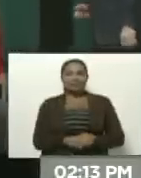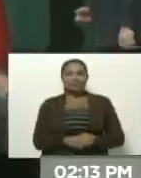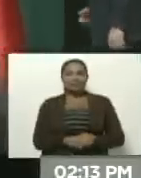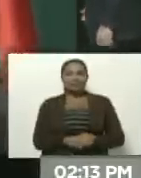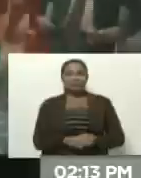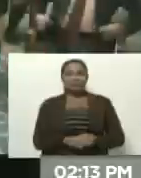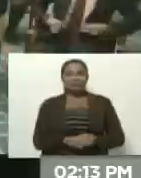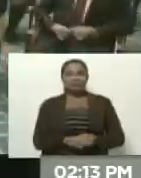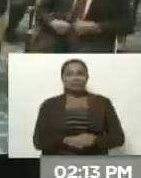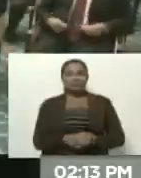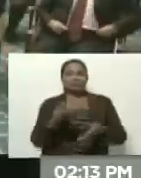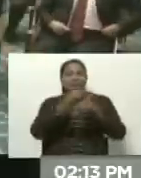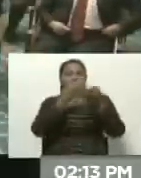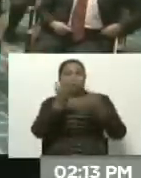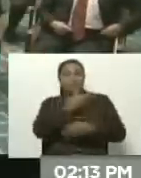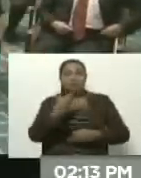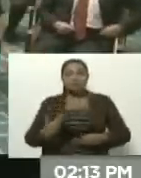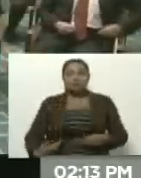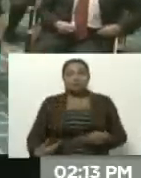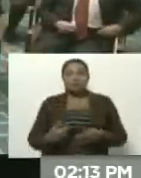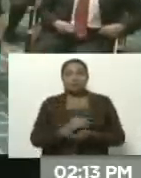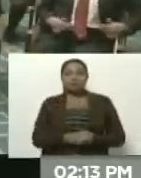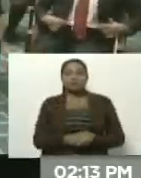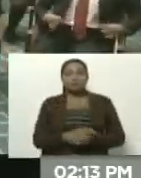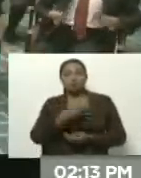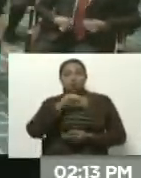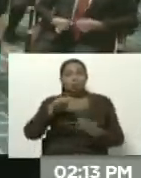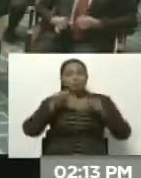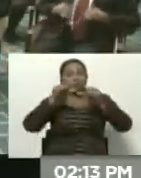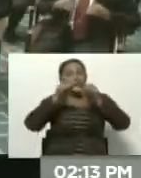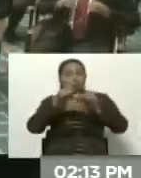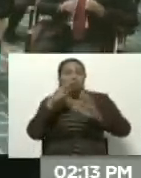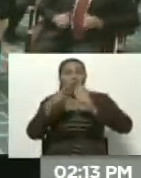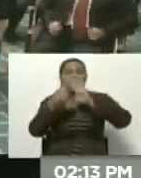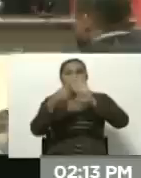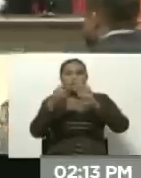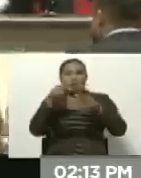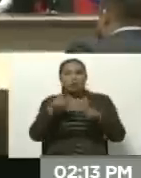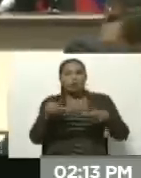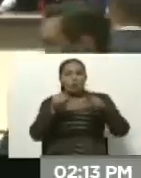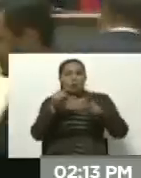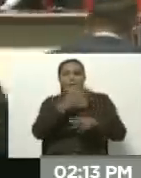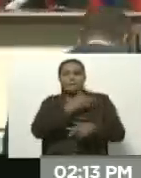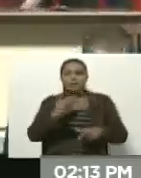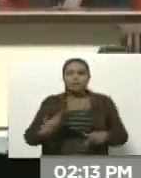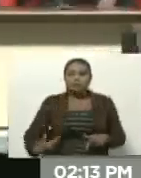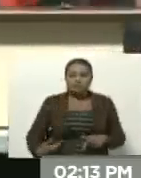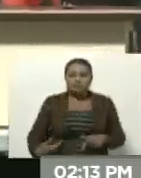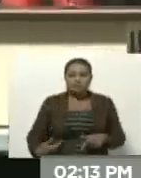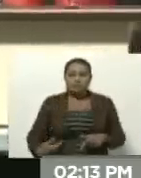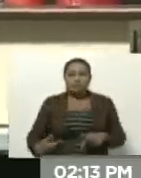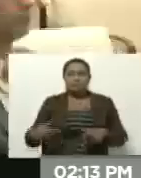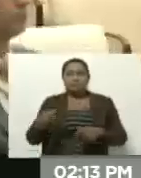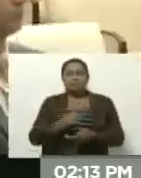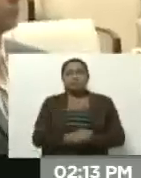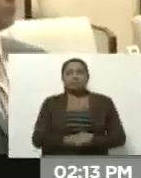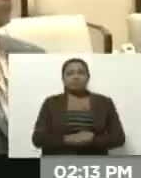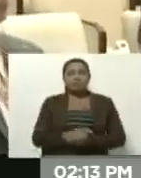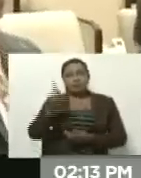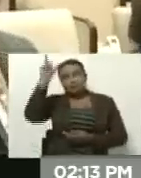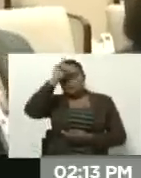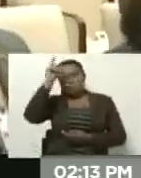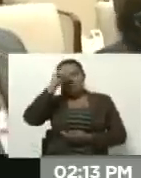Excelentísimos señores presidentes, nosotros continuamos transmitiendo el complejo presidencial de la República de